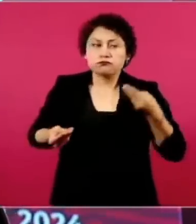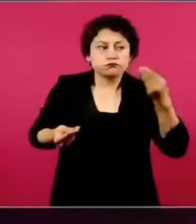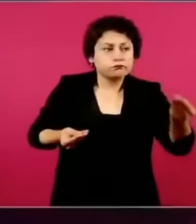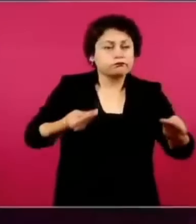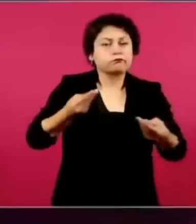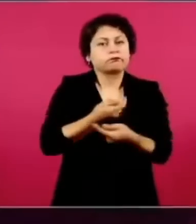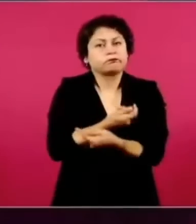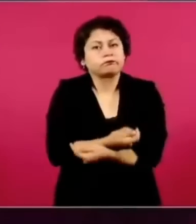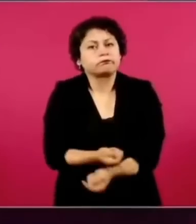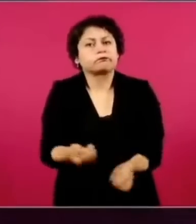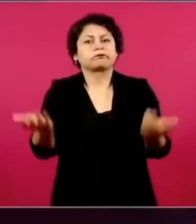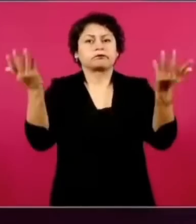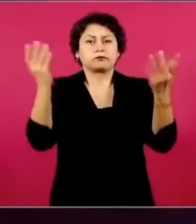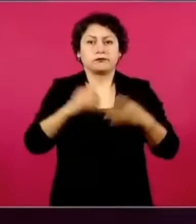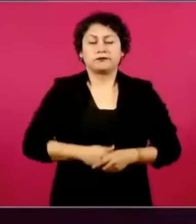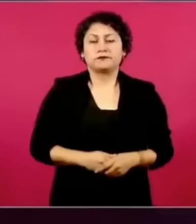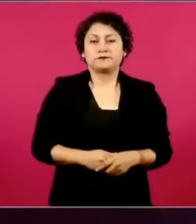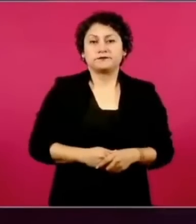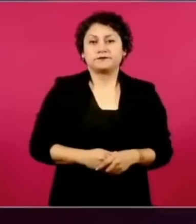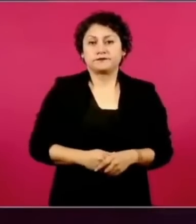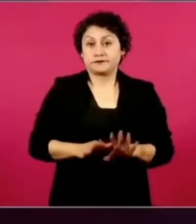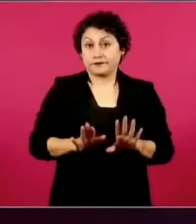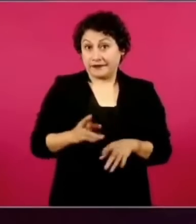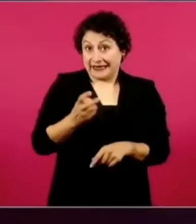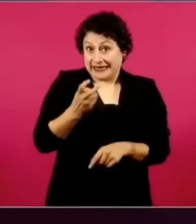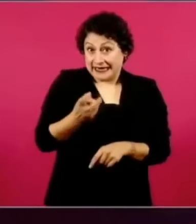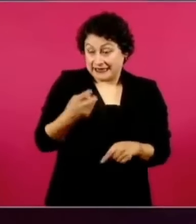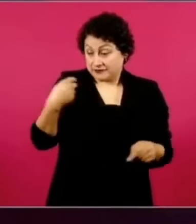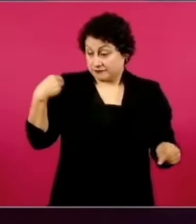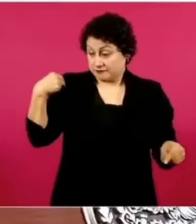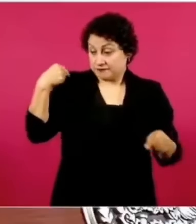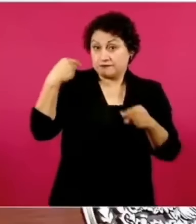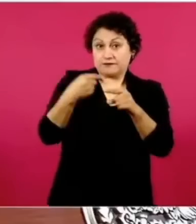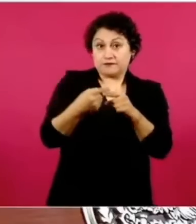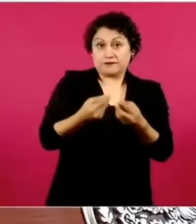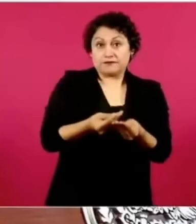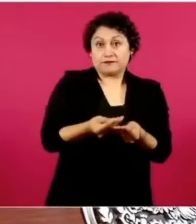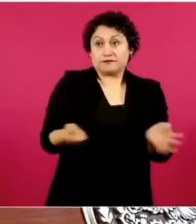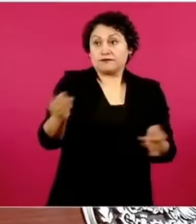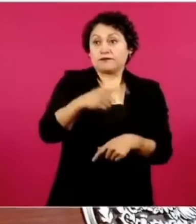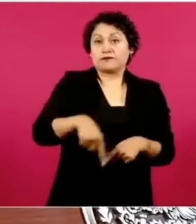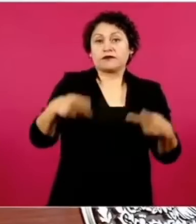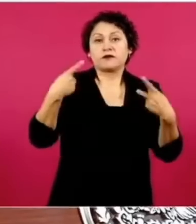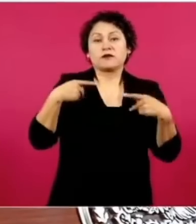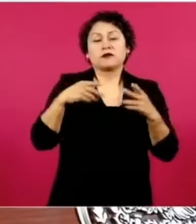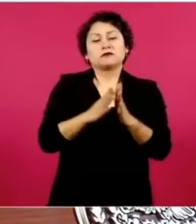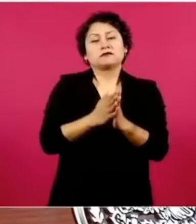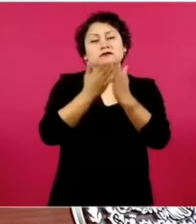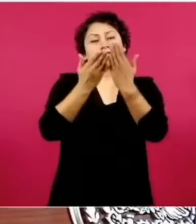pero también ayudó el que surgen